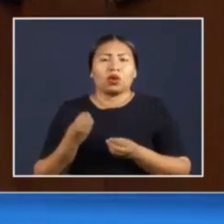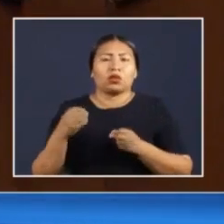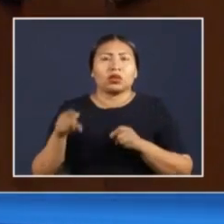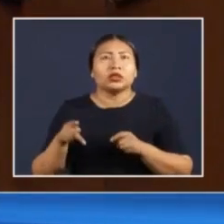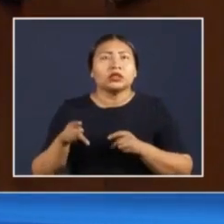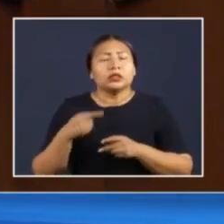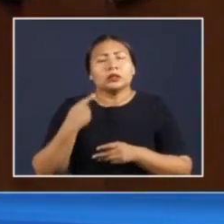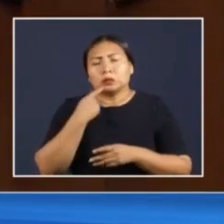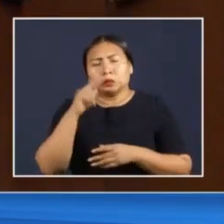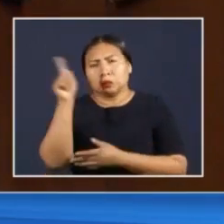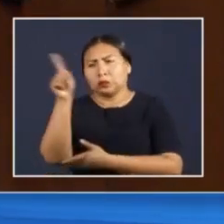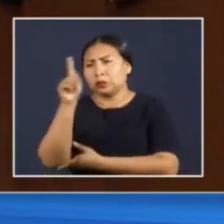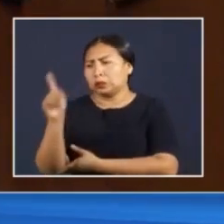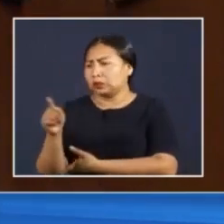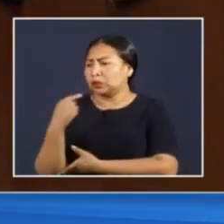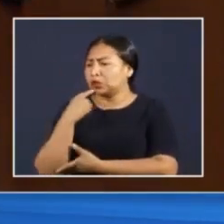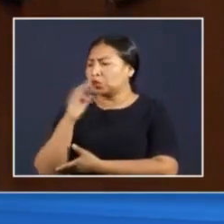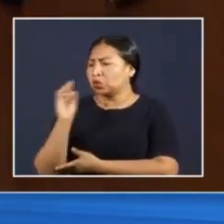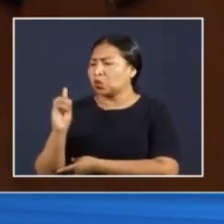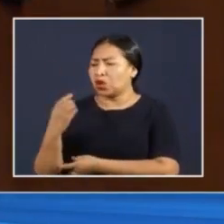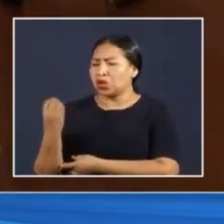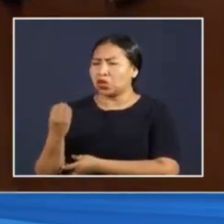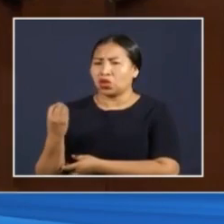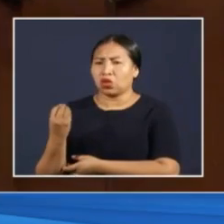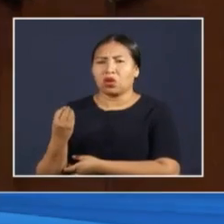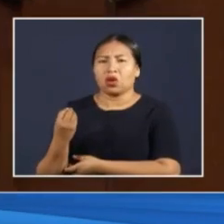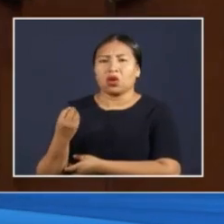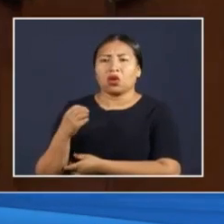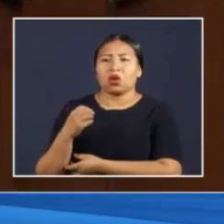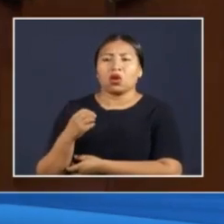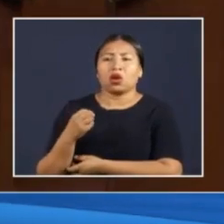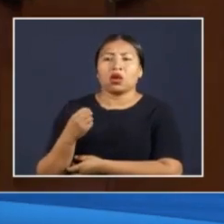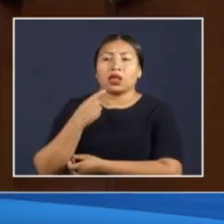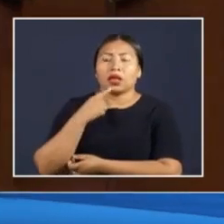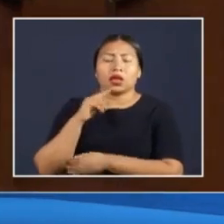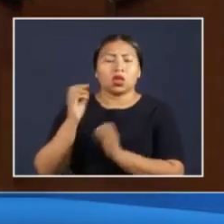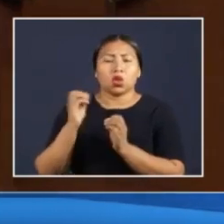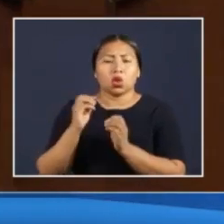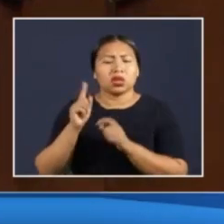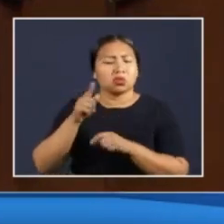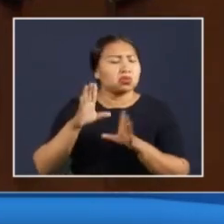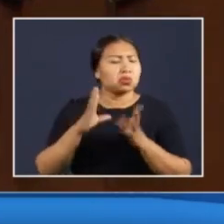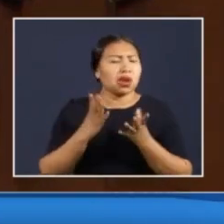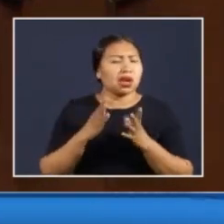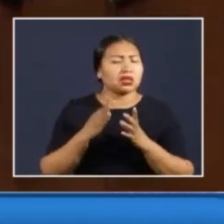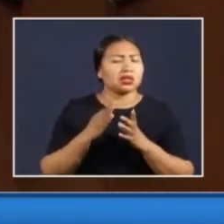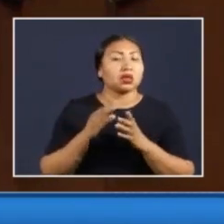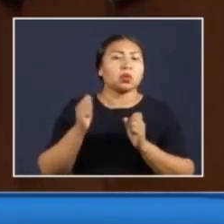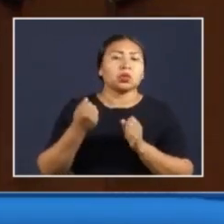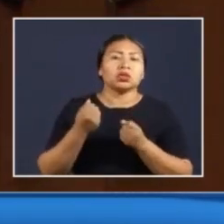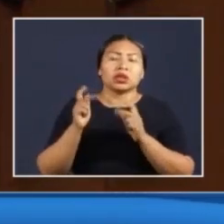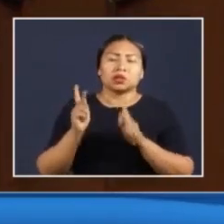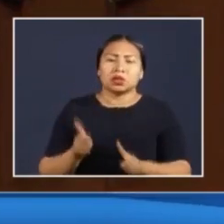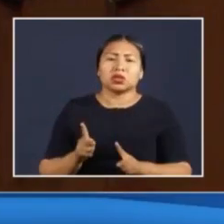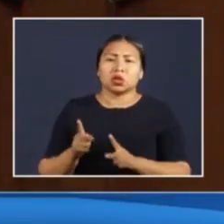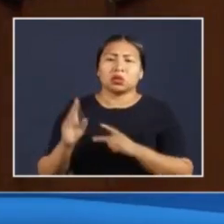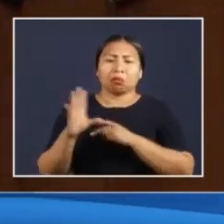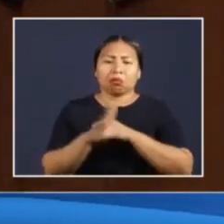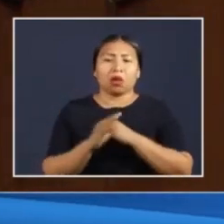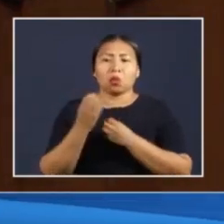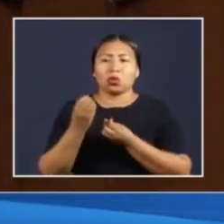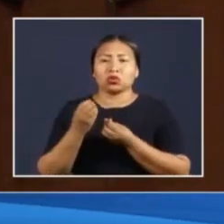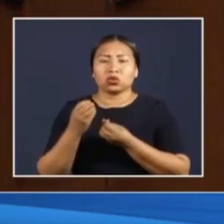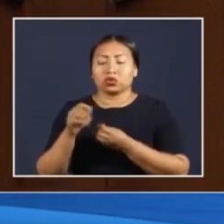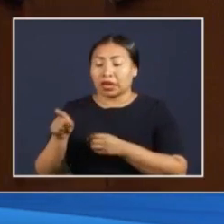preguntan usted para qué pabellón va usted a qué banda pertenece a ella lo mandan es decir hoy en día los detenidos decide a qué pabellón van